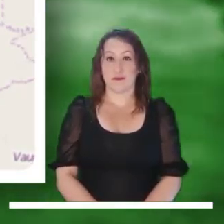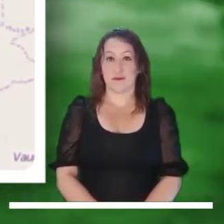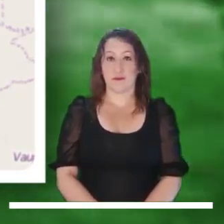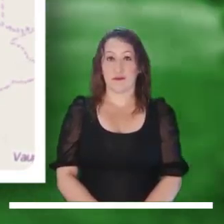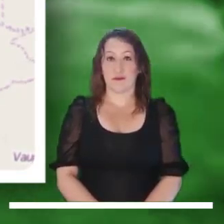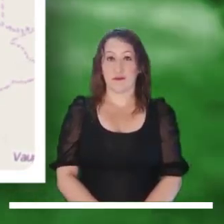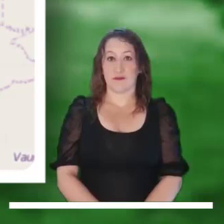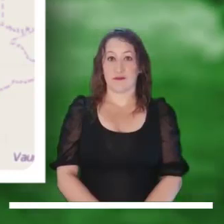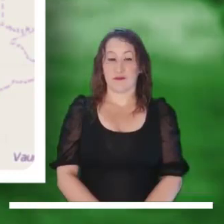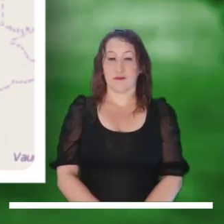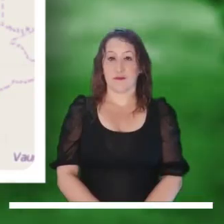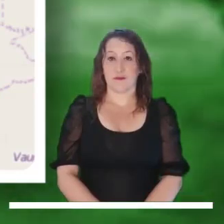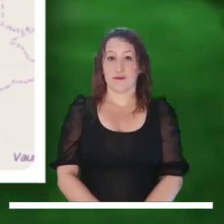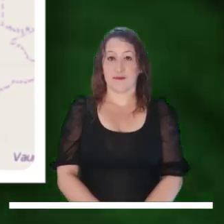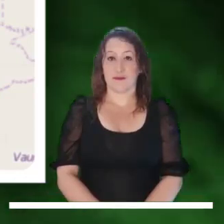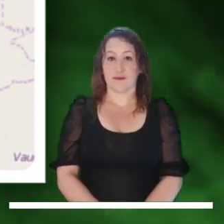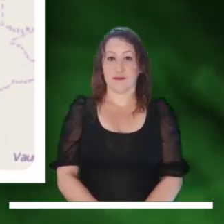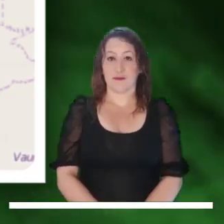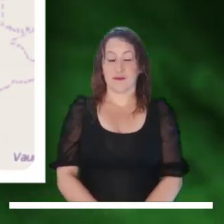Magdalena.